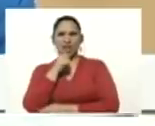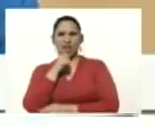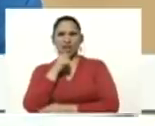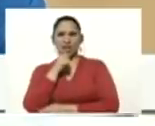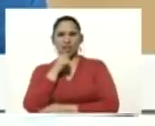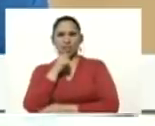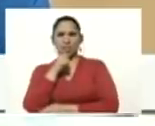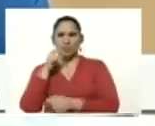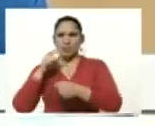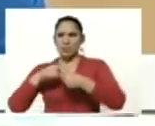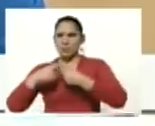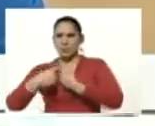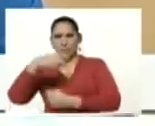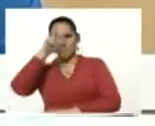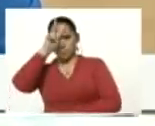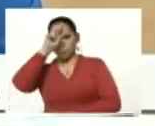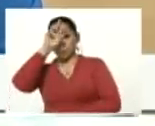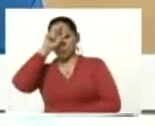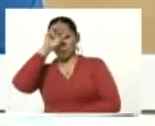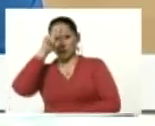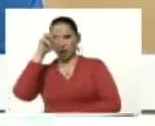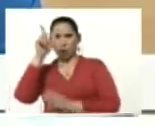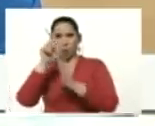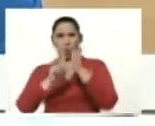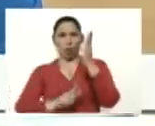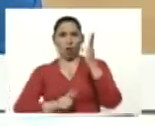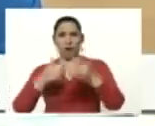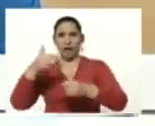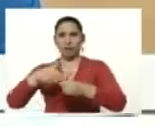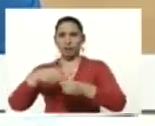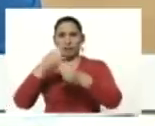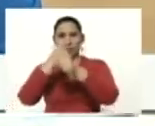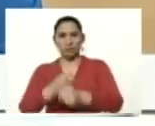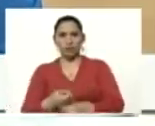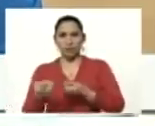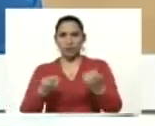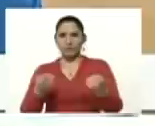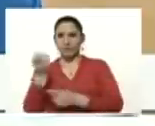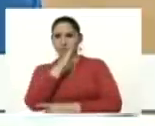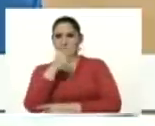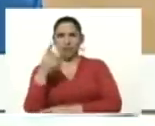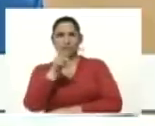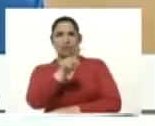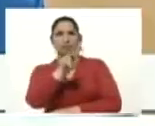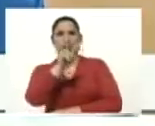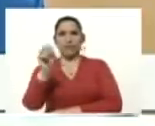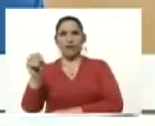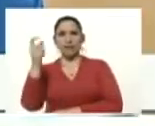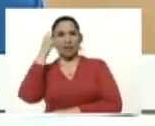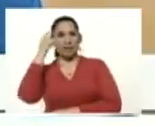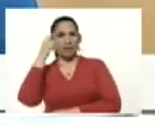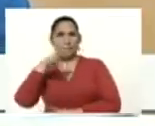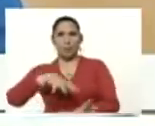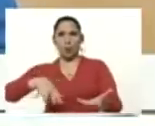involucraron en el bachaqueo de la gasolina en las estaciones de servicio en medio de estos 120 días de crisis.